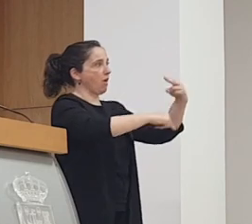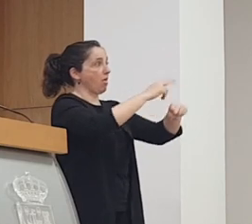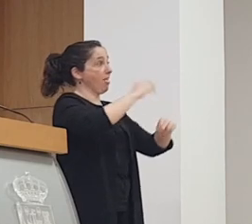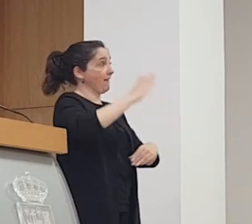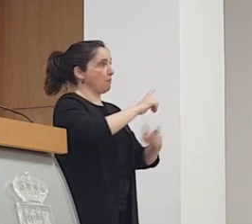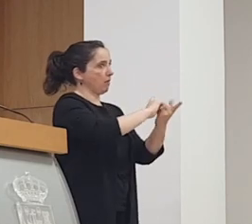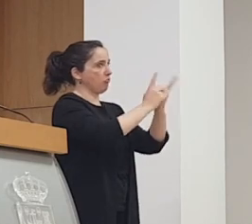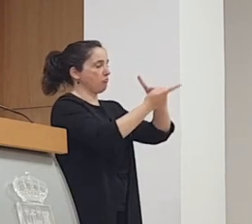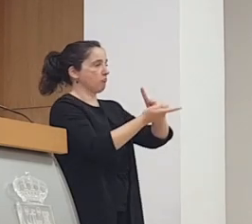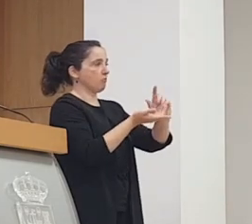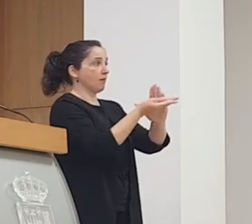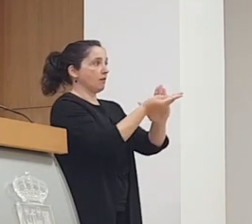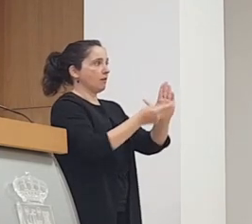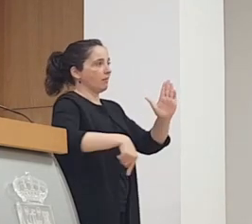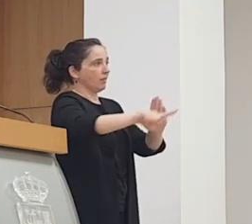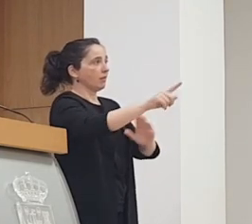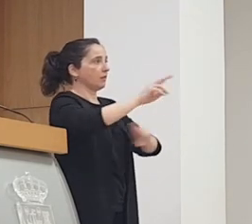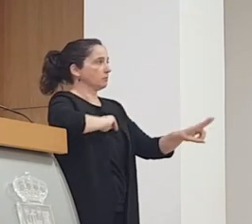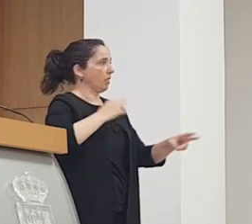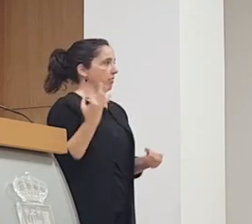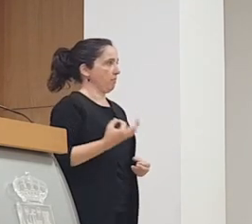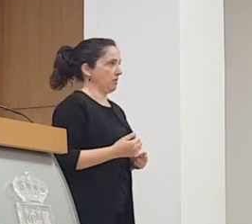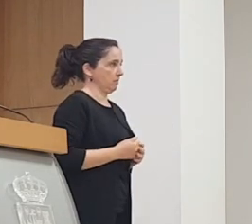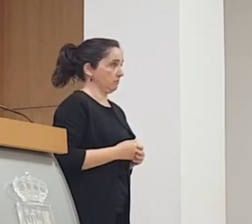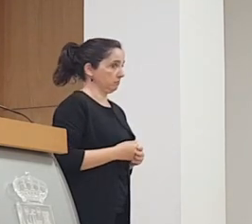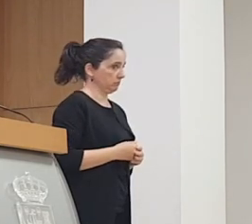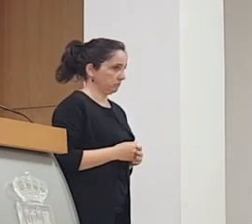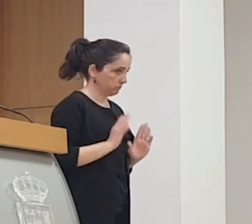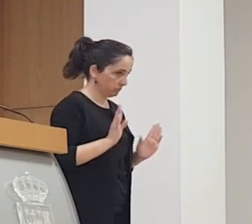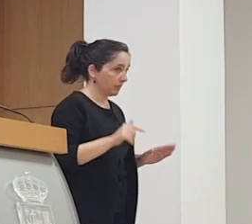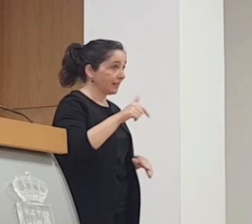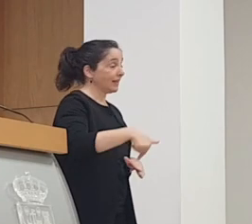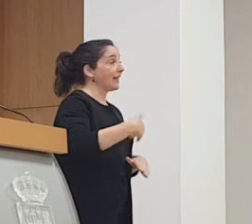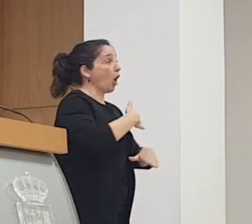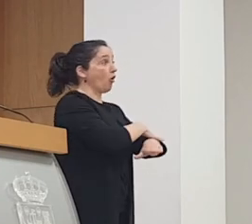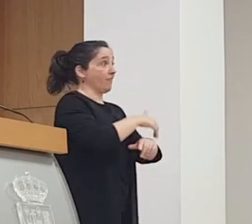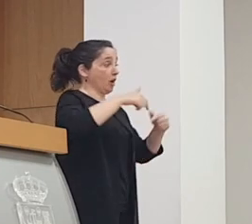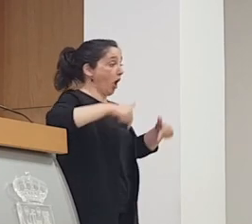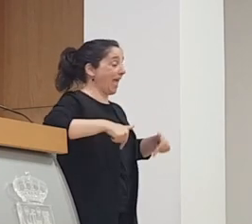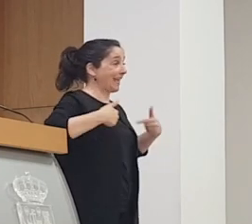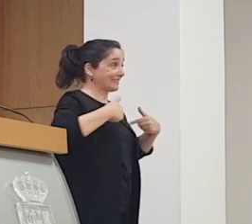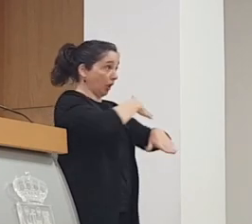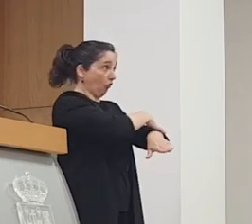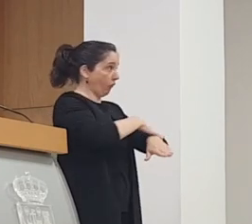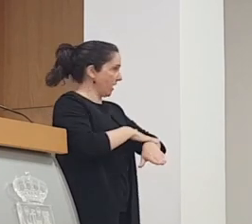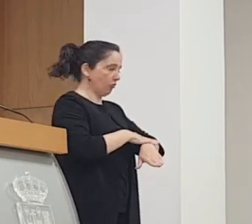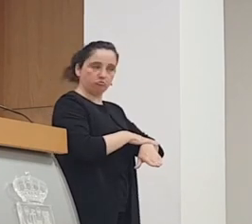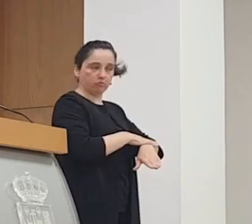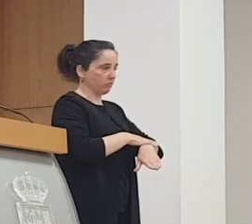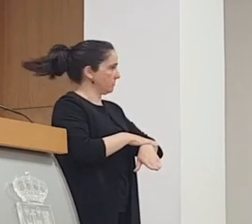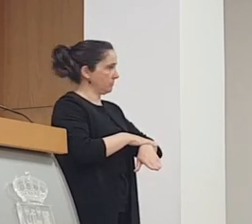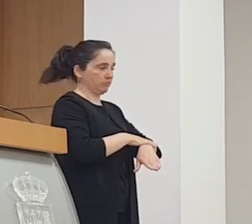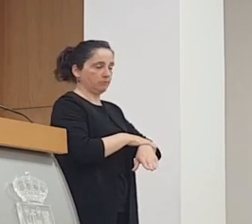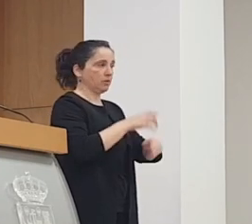exactamente insisto y esto debe quedar claro este gobierno no va a pasar por